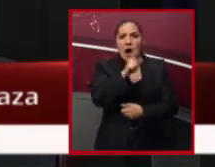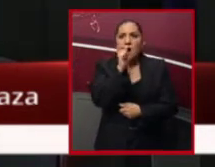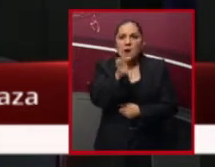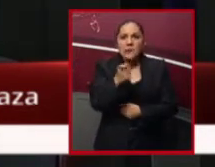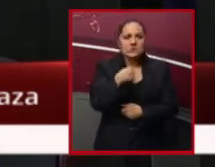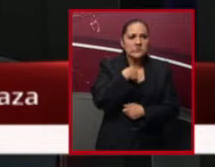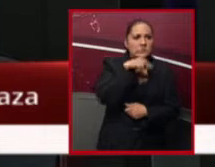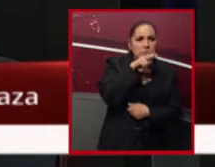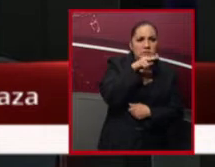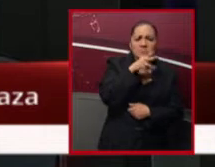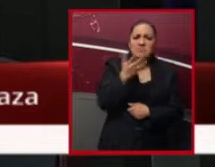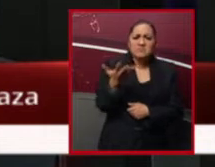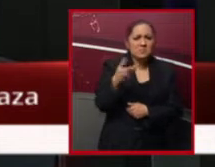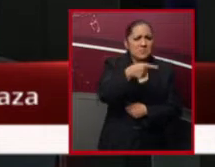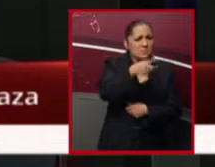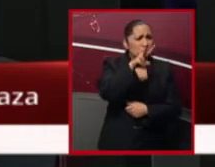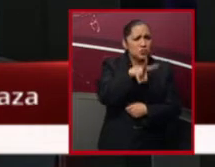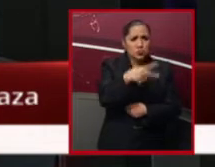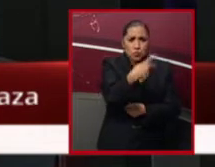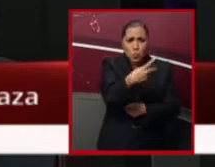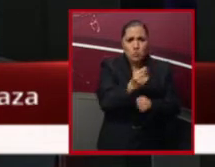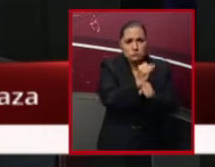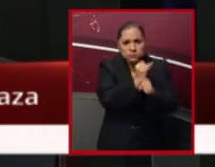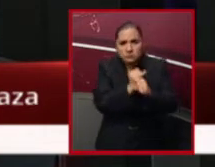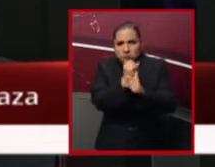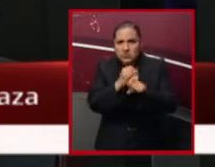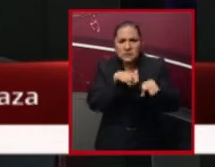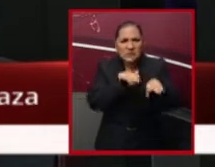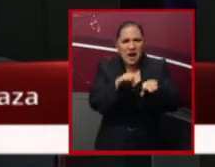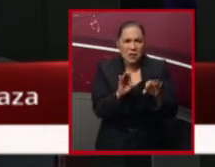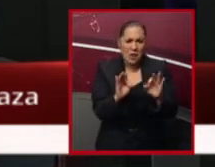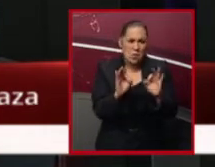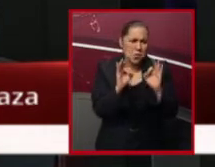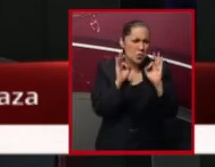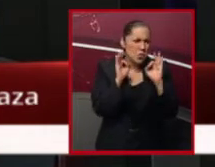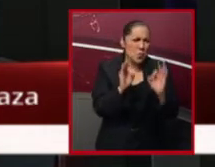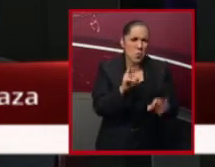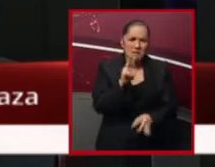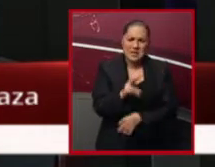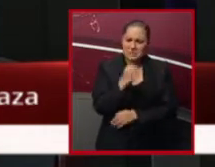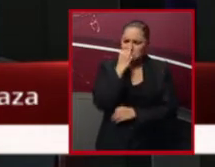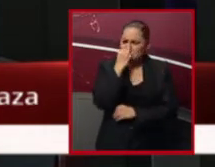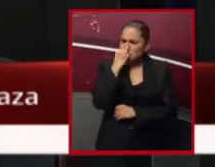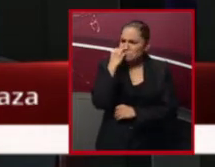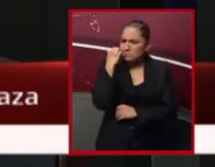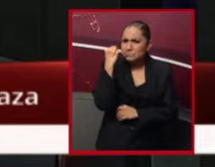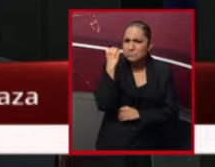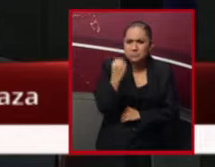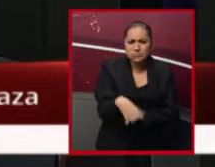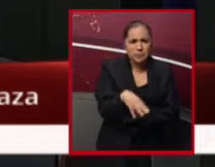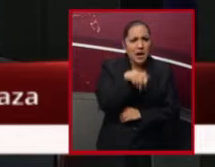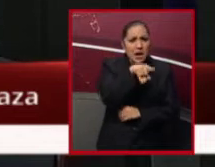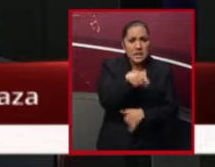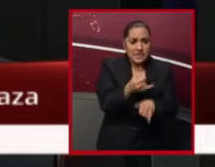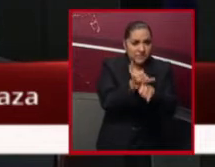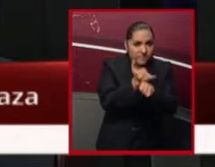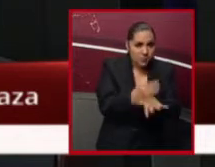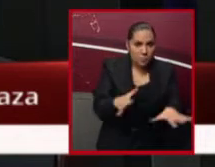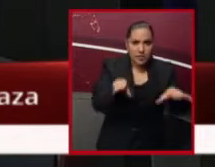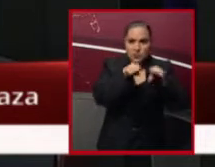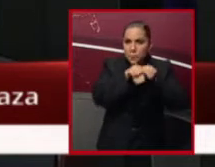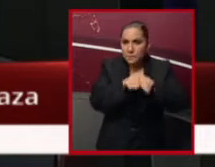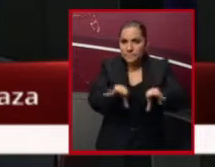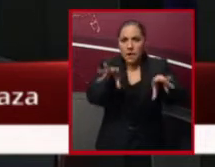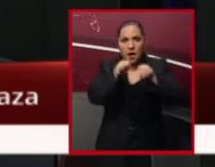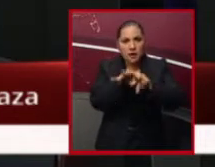era verdaderamente extraordinario, histórico. Lo que publicaba, sin